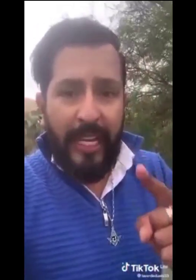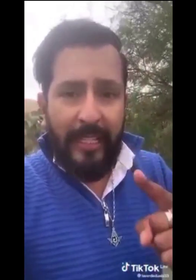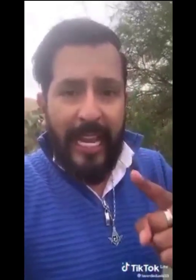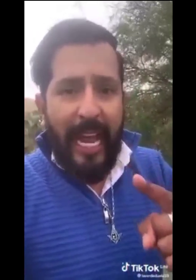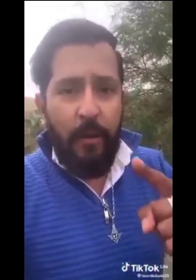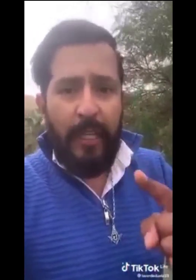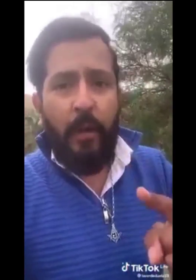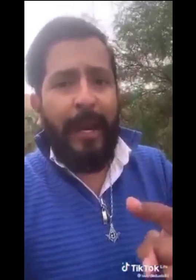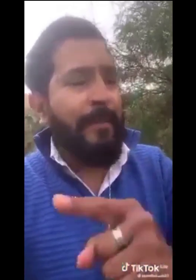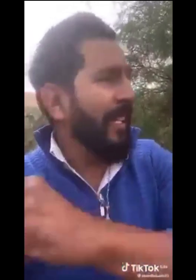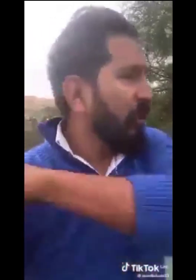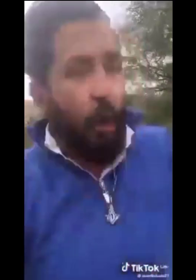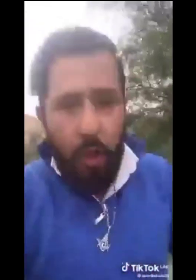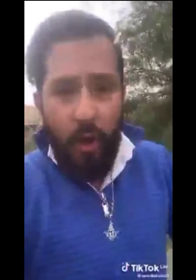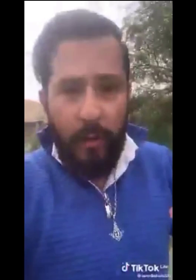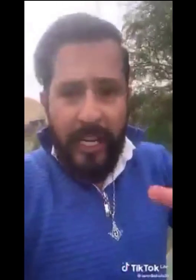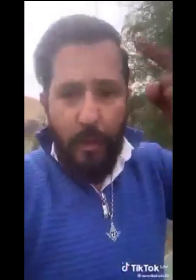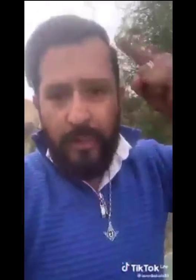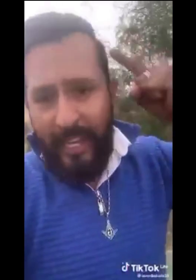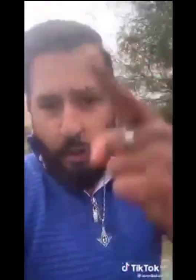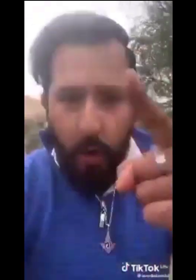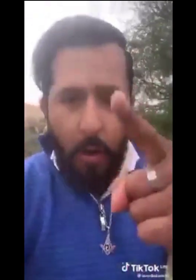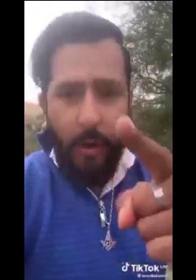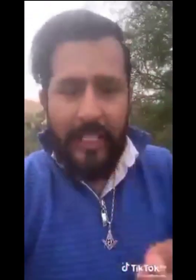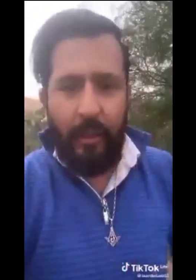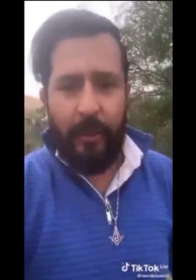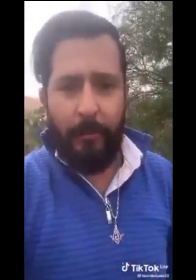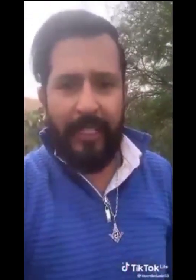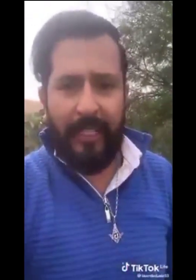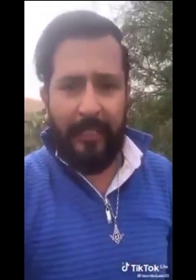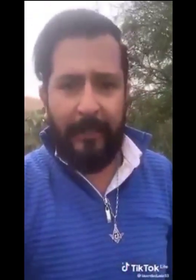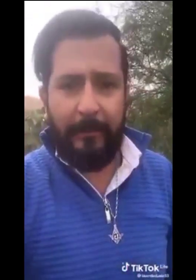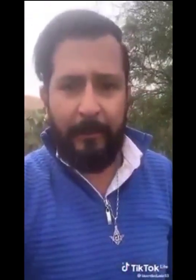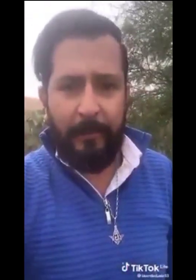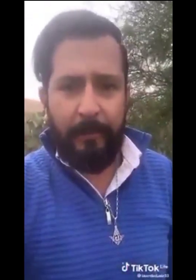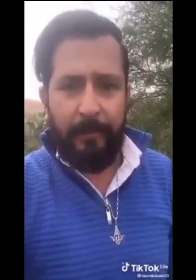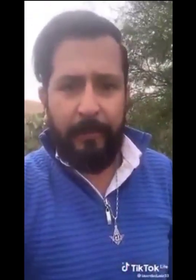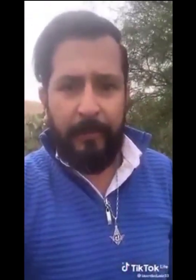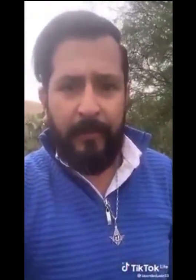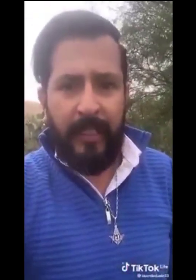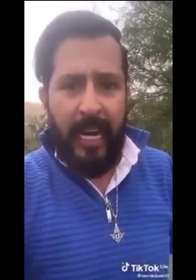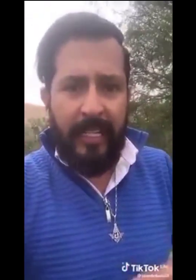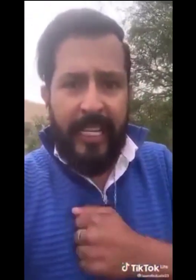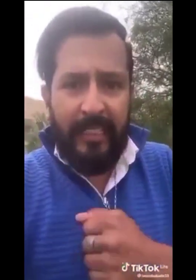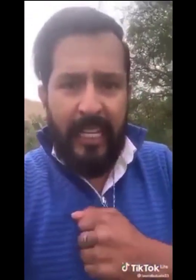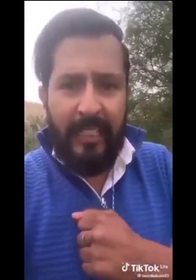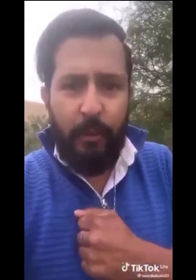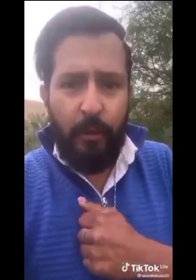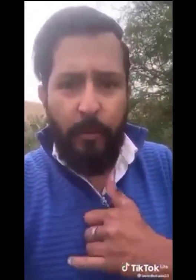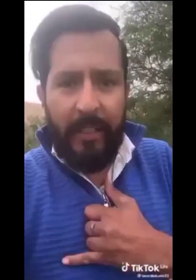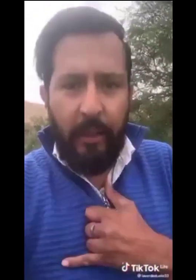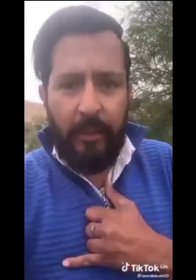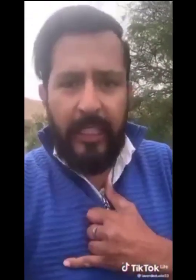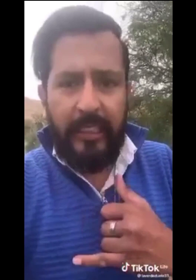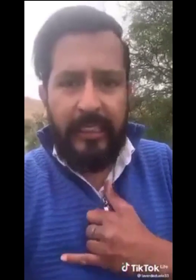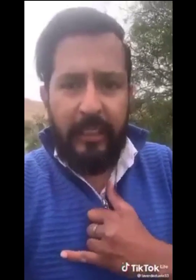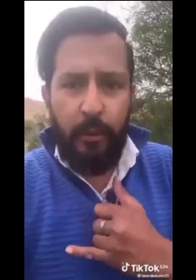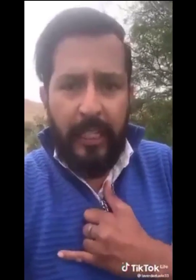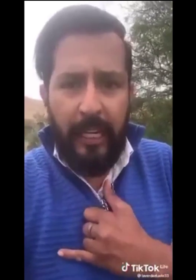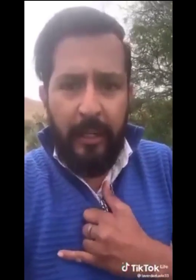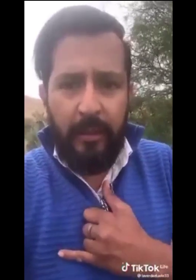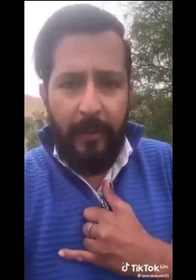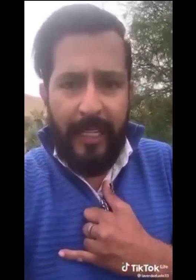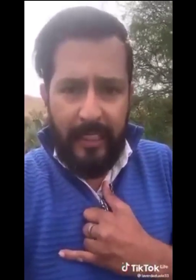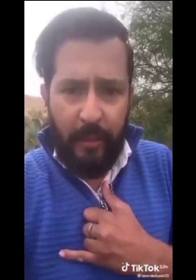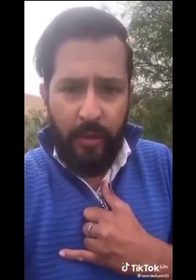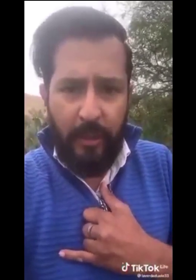Porque usted ha logrado cambiar todo y usted solo lo hizo, señor presidente. Aquí están sus compatriotas y están